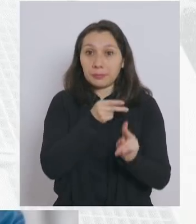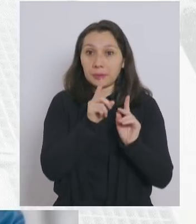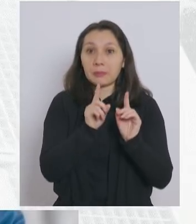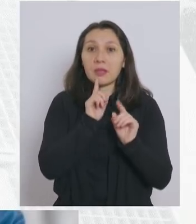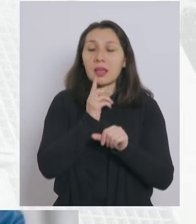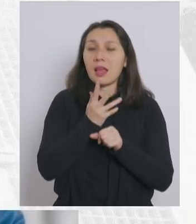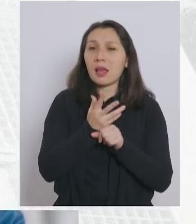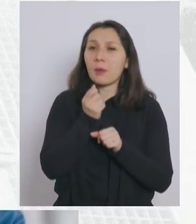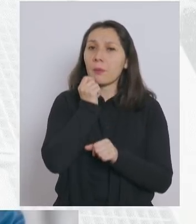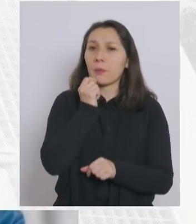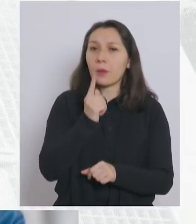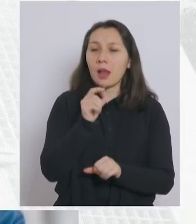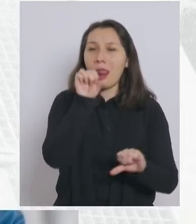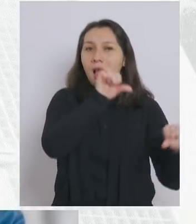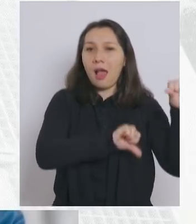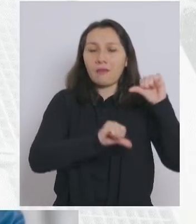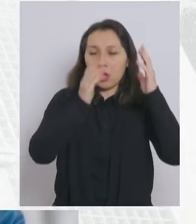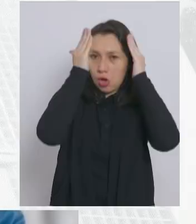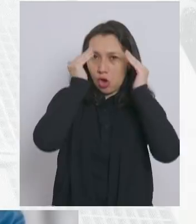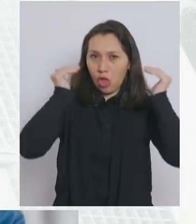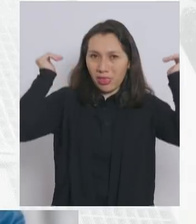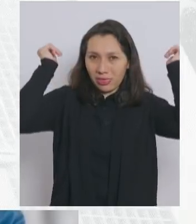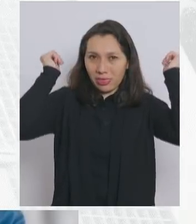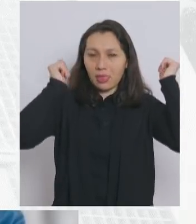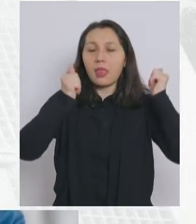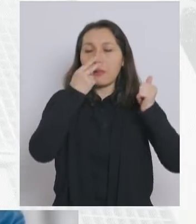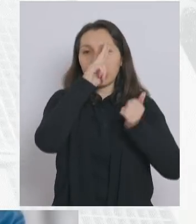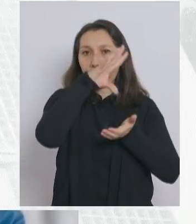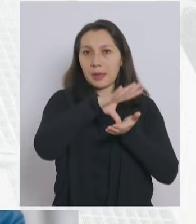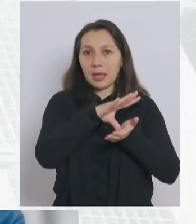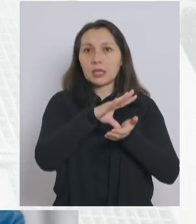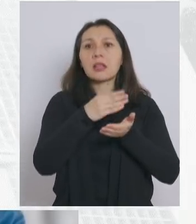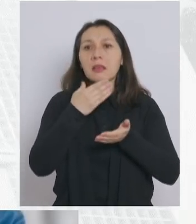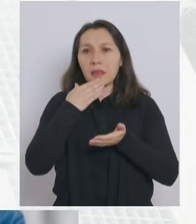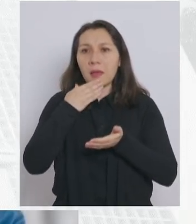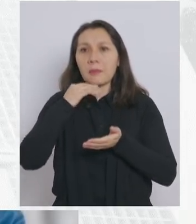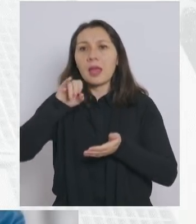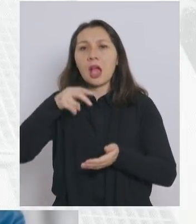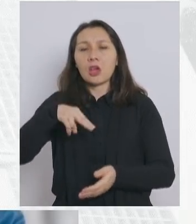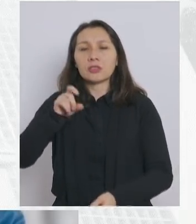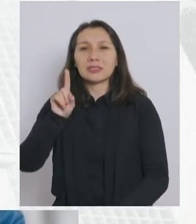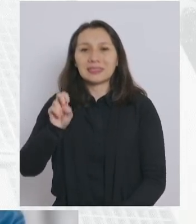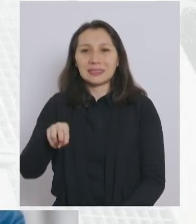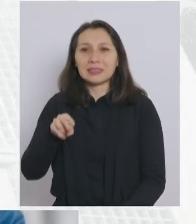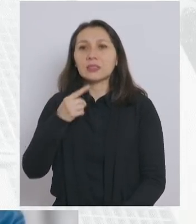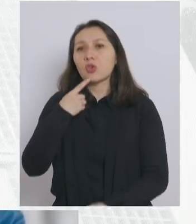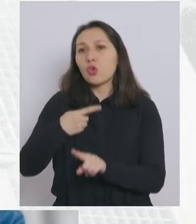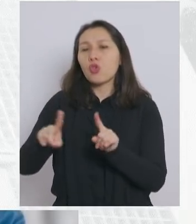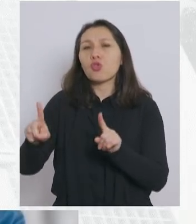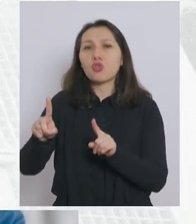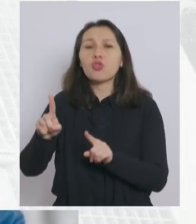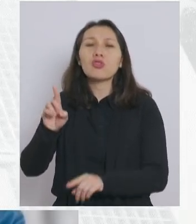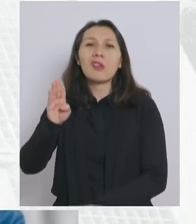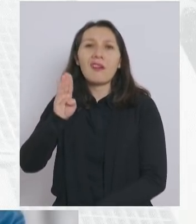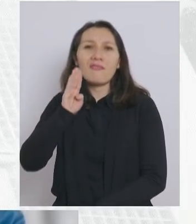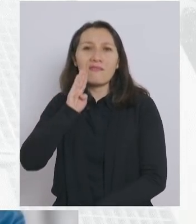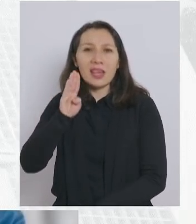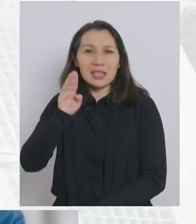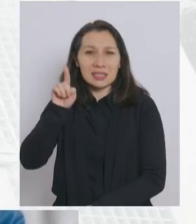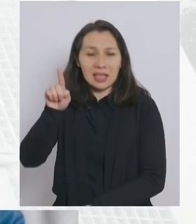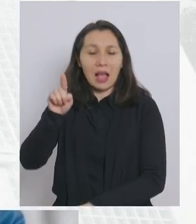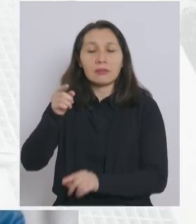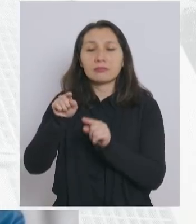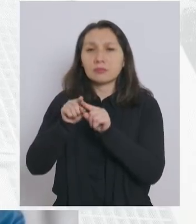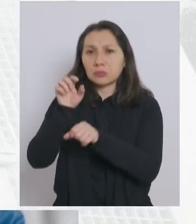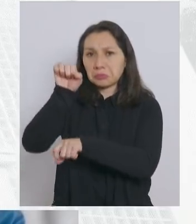tenemos a un laboratorio de Holanda, también de Janssen, y otro laboratorio en Bélgica. Esta vacuna